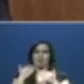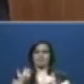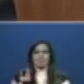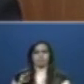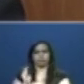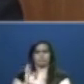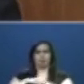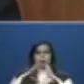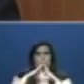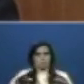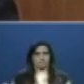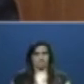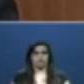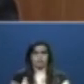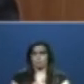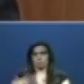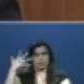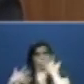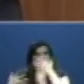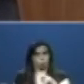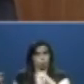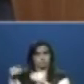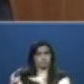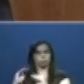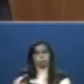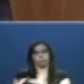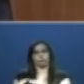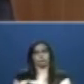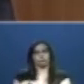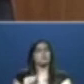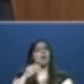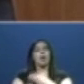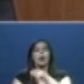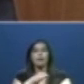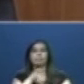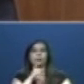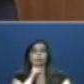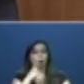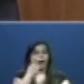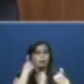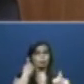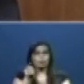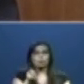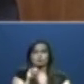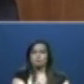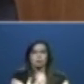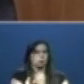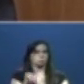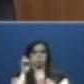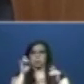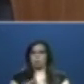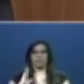universidades como demuestran sus cuentas y lo ha hecho además sin afectar al número de sus alumnos más de